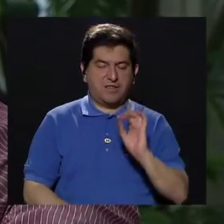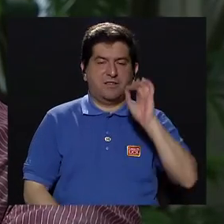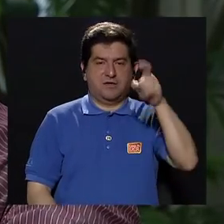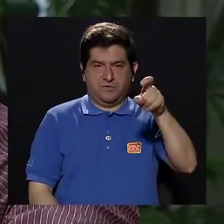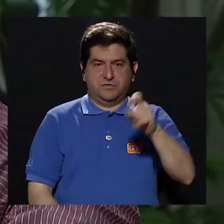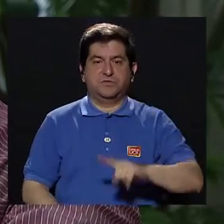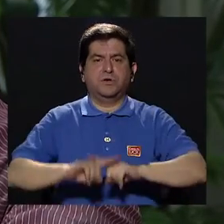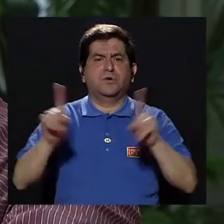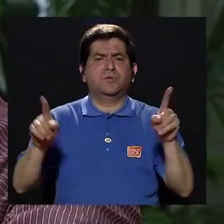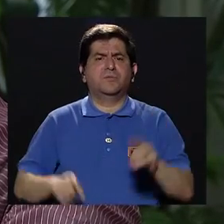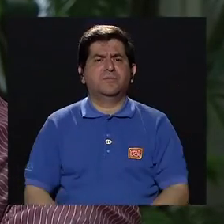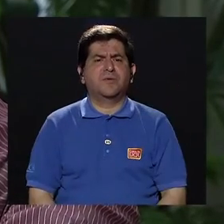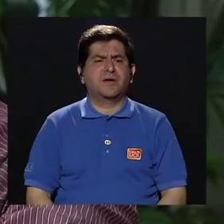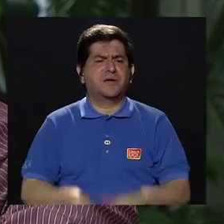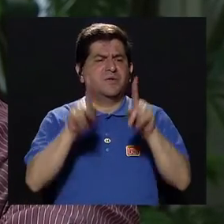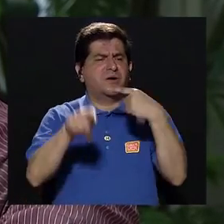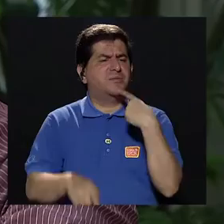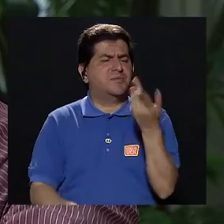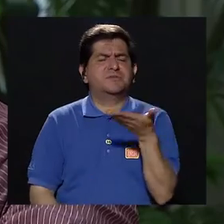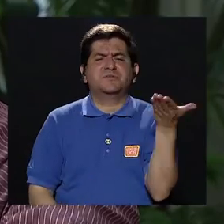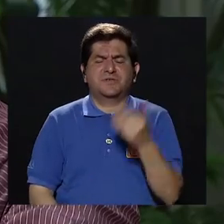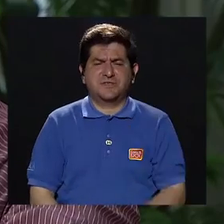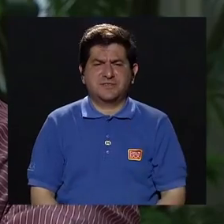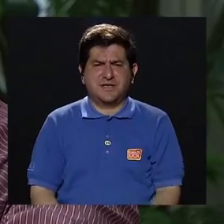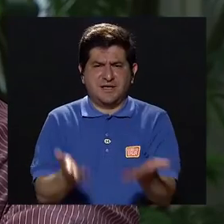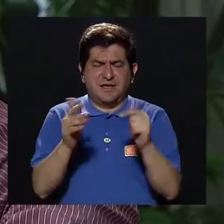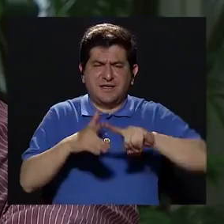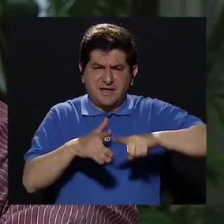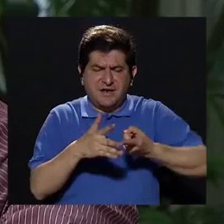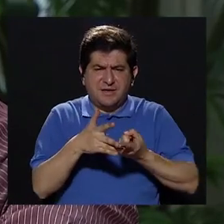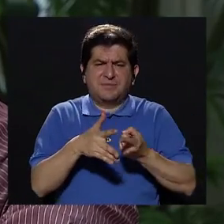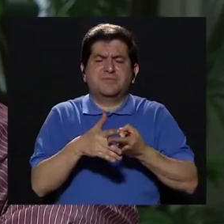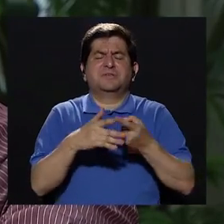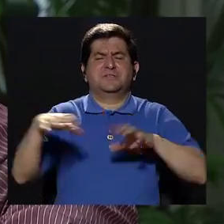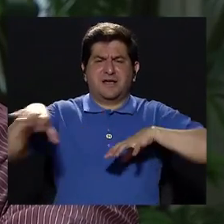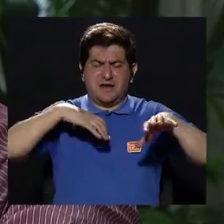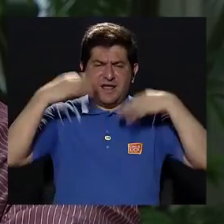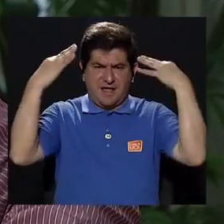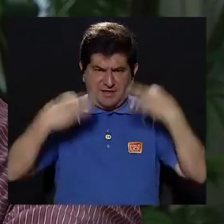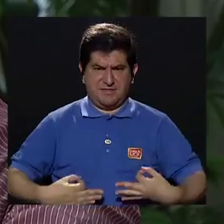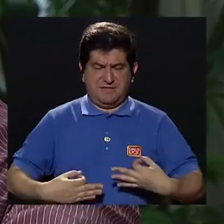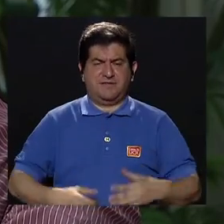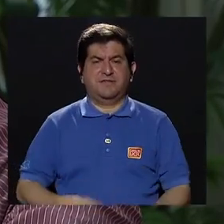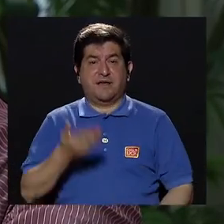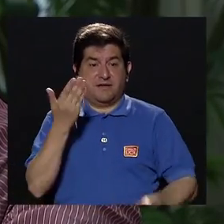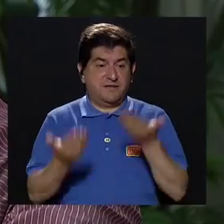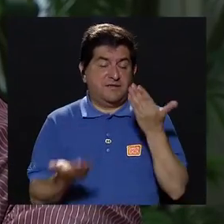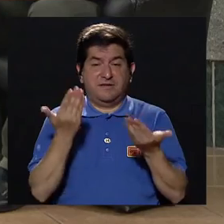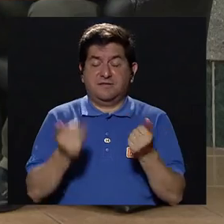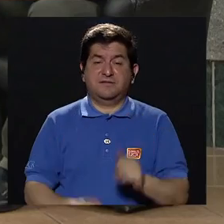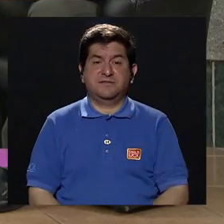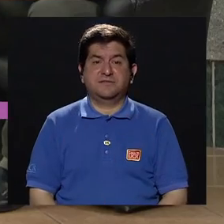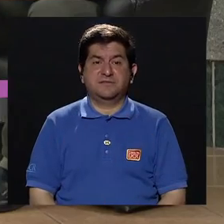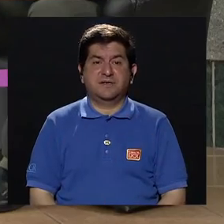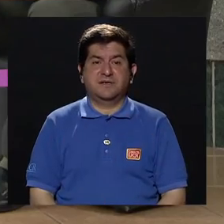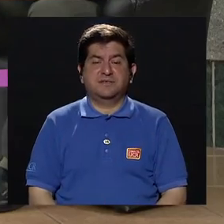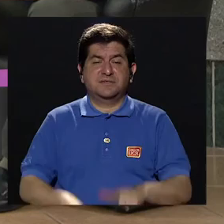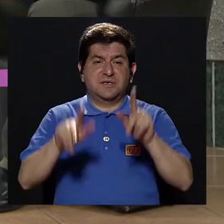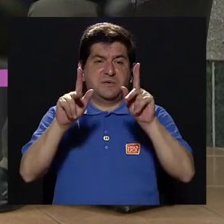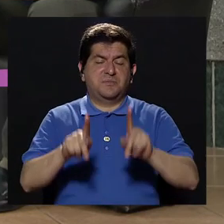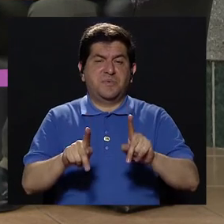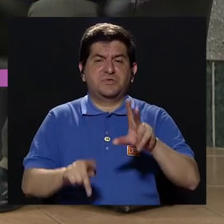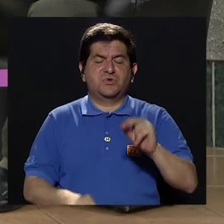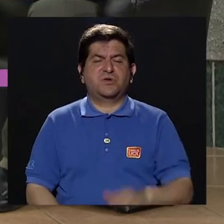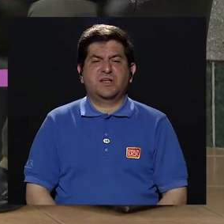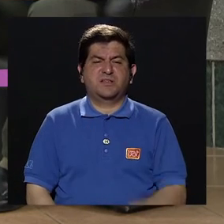patología diagnosticada. Pero ¿qué podemos decirle a esas personas que quieren comenzar a hacer actividad física, ¿verdad?, y que no pierdan, que